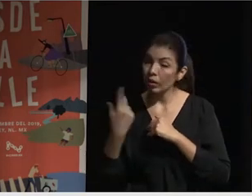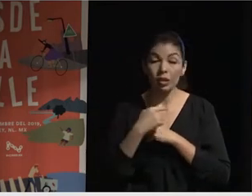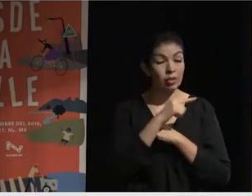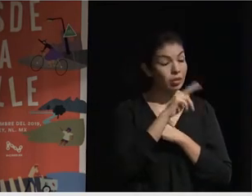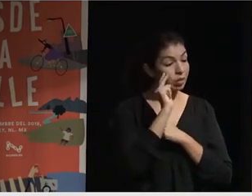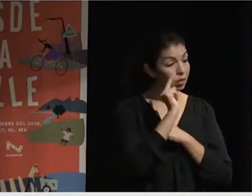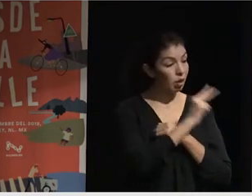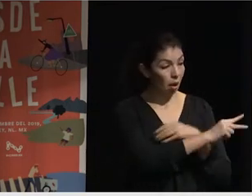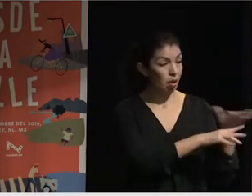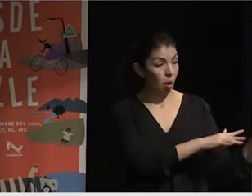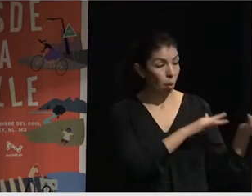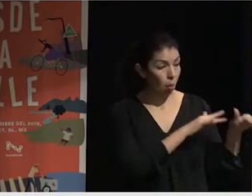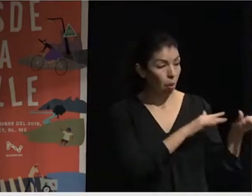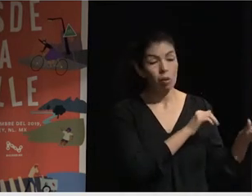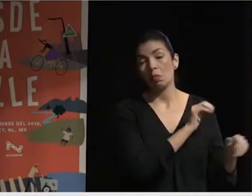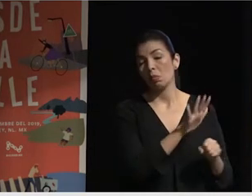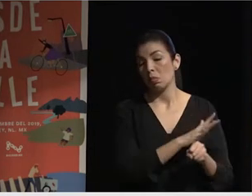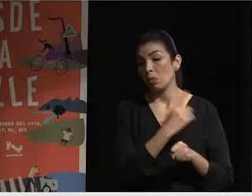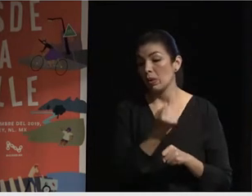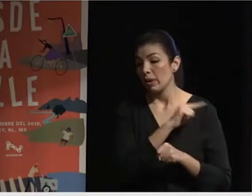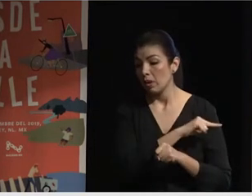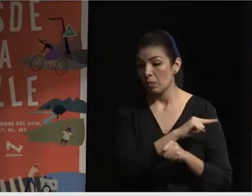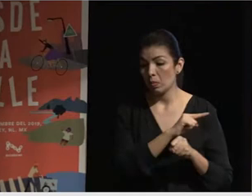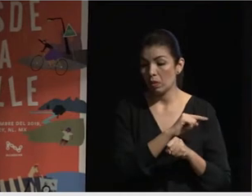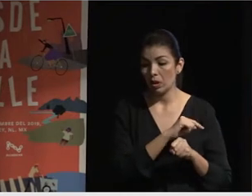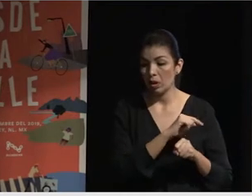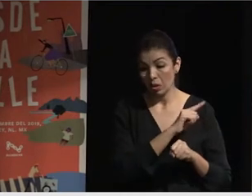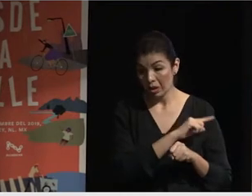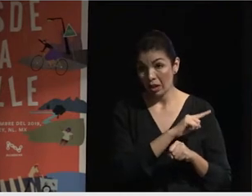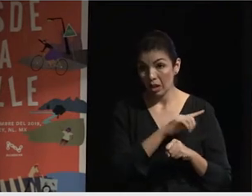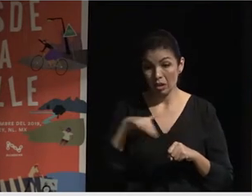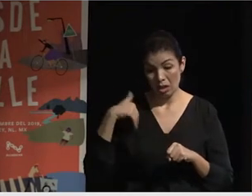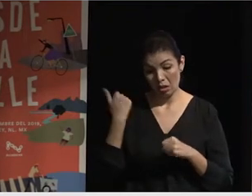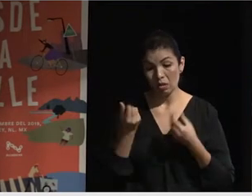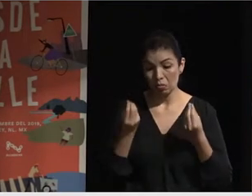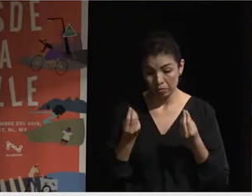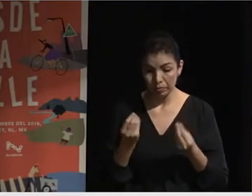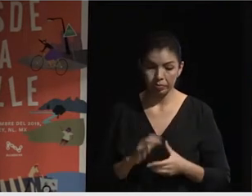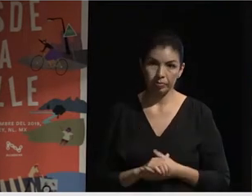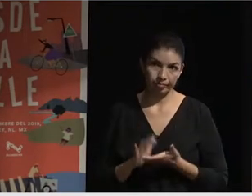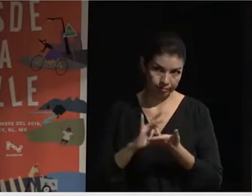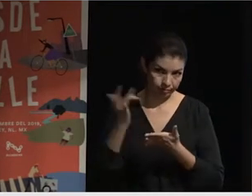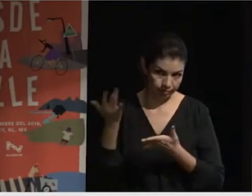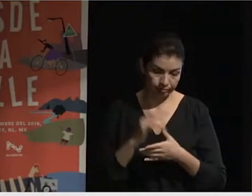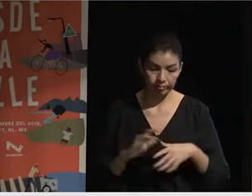siendo parte de la vida diaria de ninguno de los asentamientos. Muchas gracias.